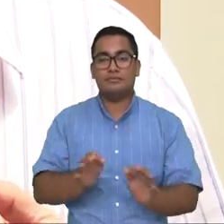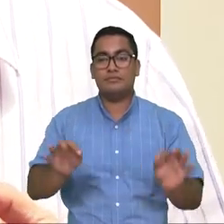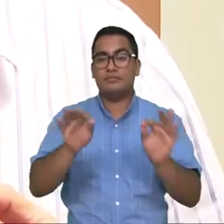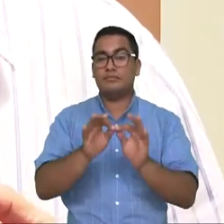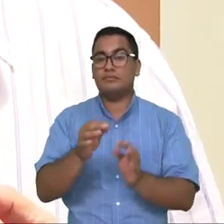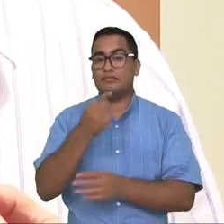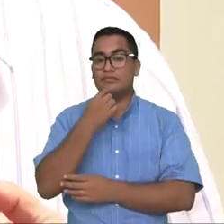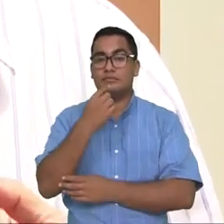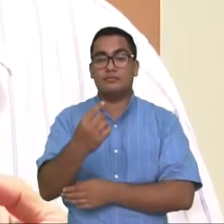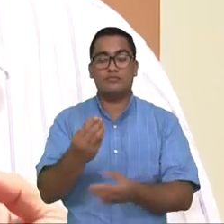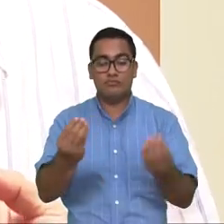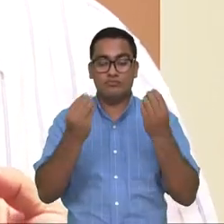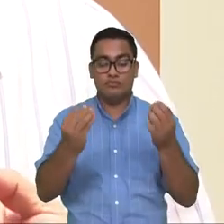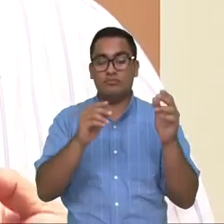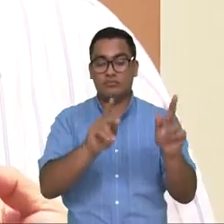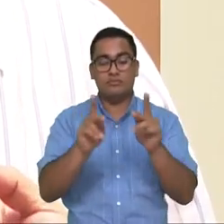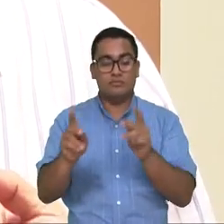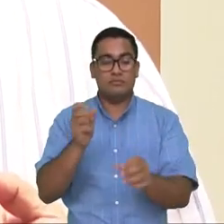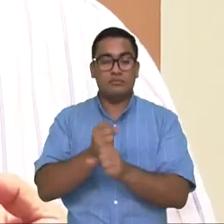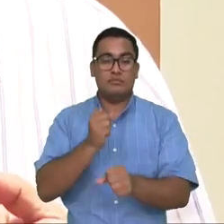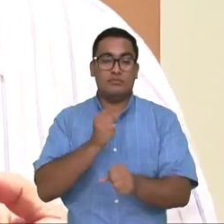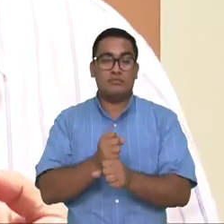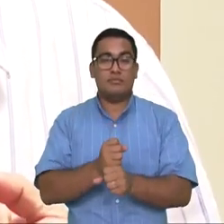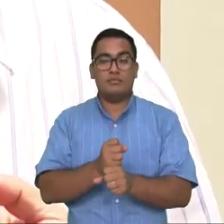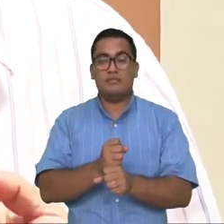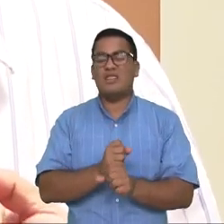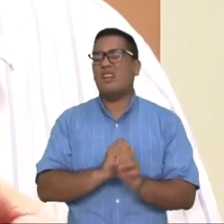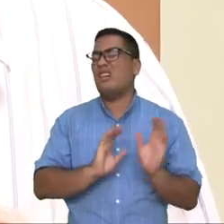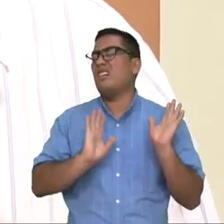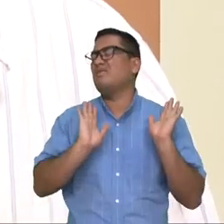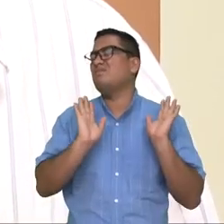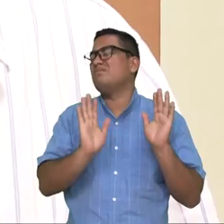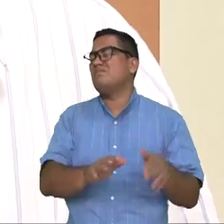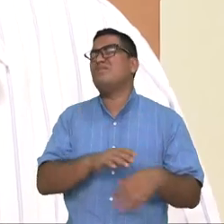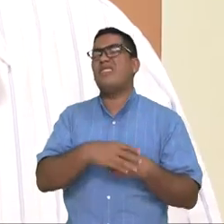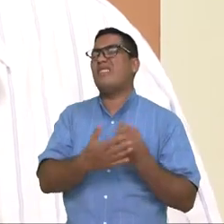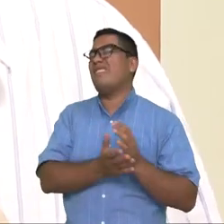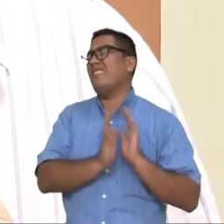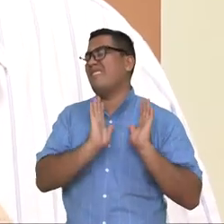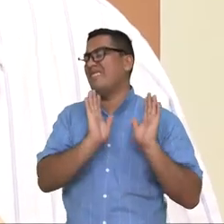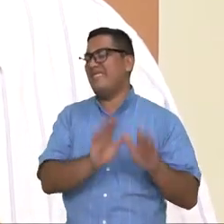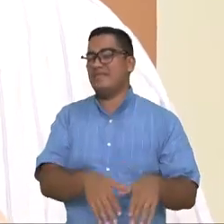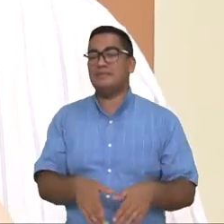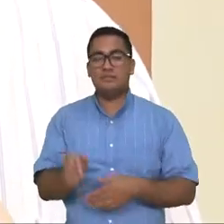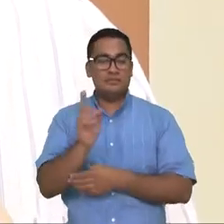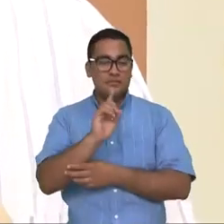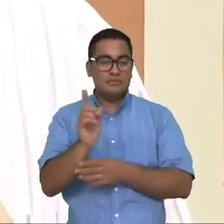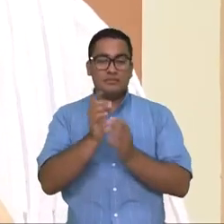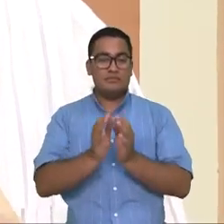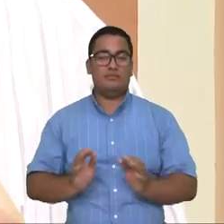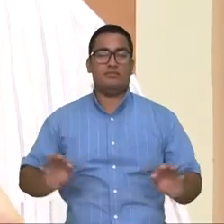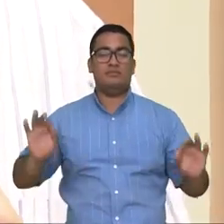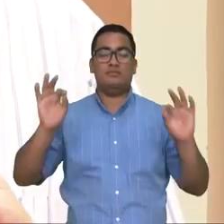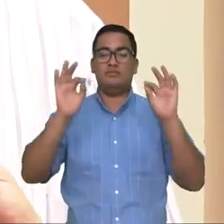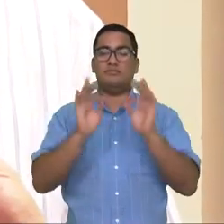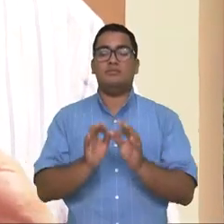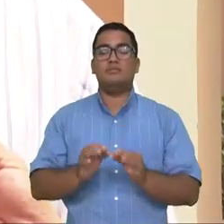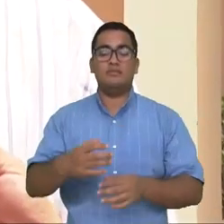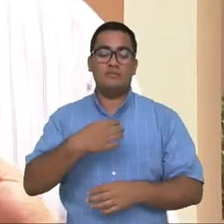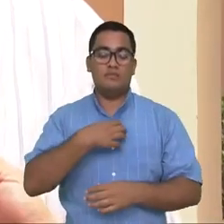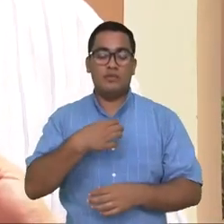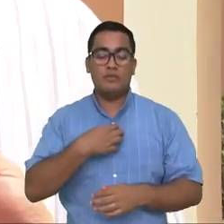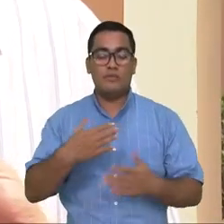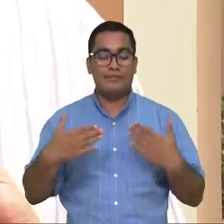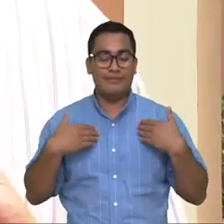sean muchos trabajadores, pues son muy renuentes a todas las medidas sanitarias que el empleador pone, sino que tienen que hacerlo por ellos, por